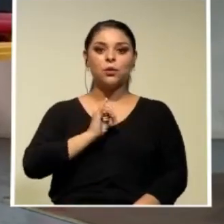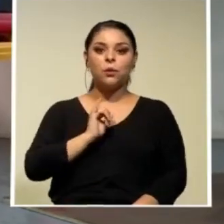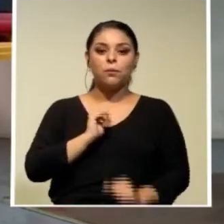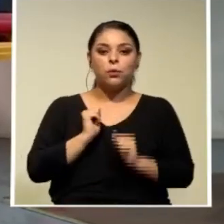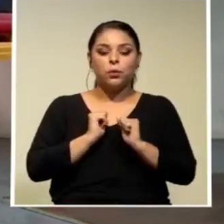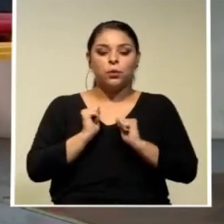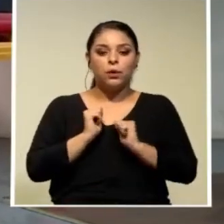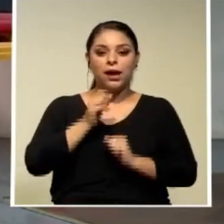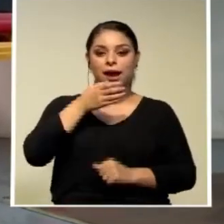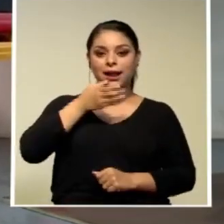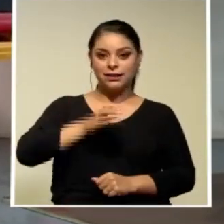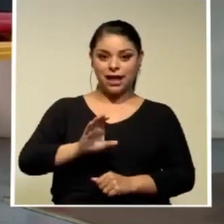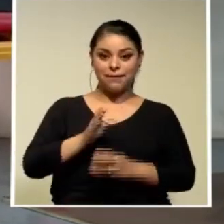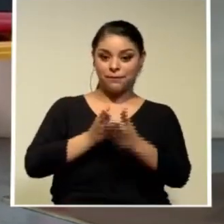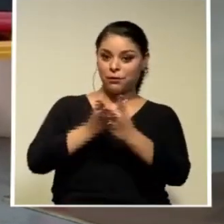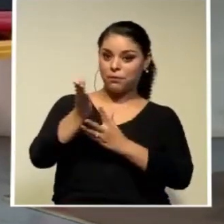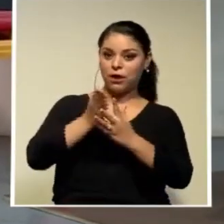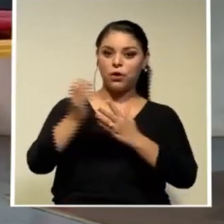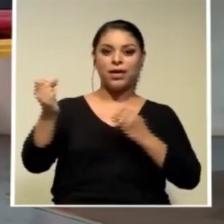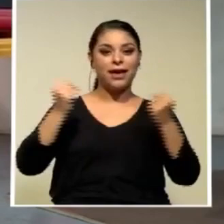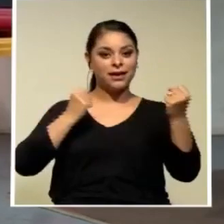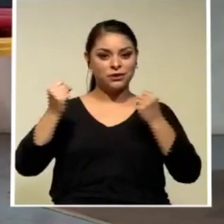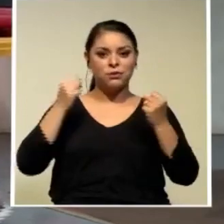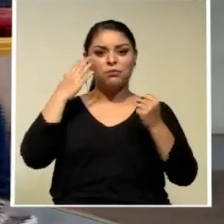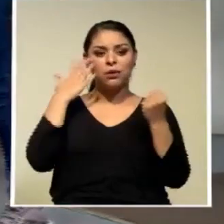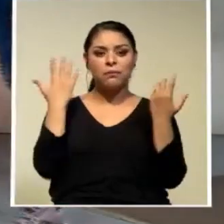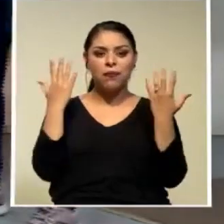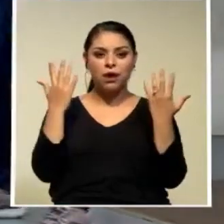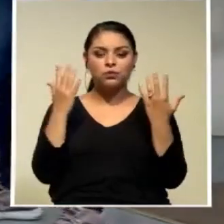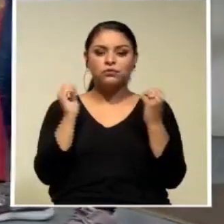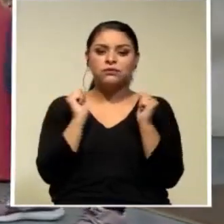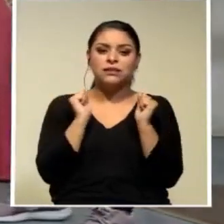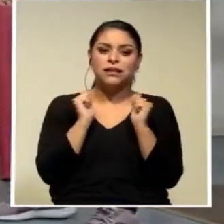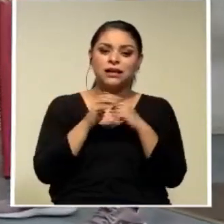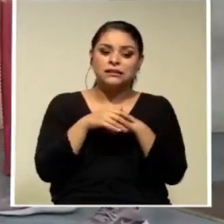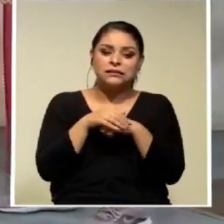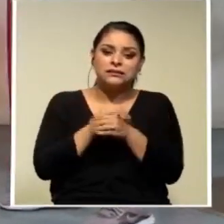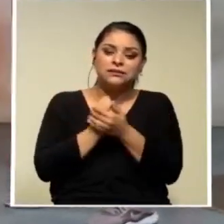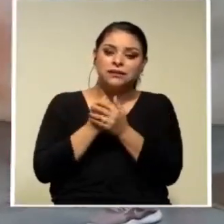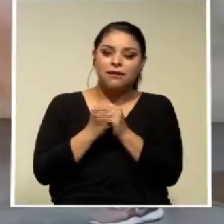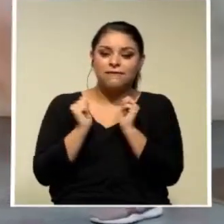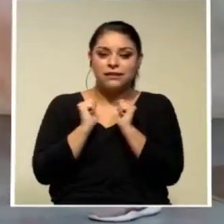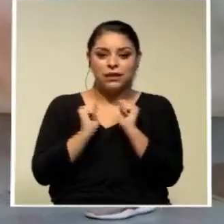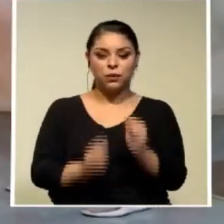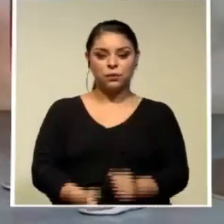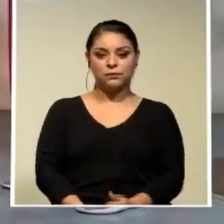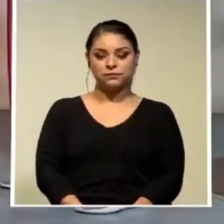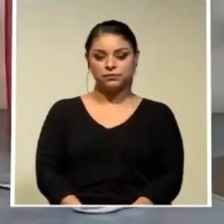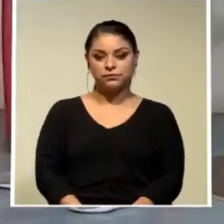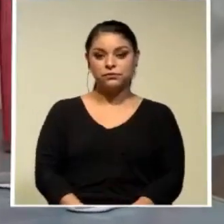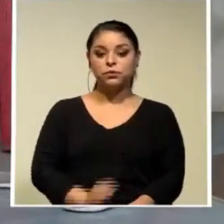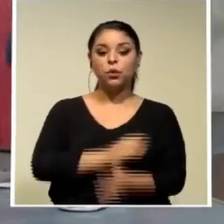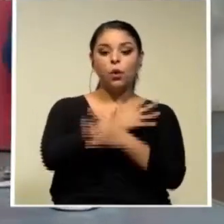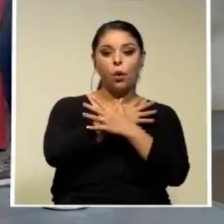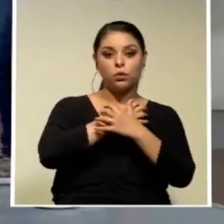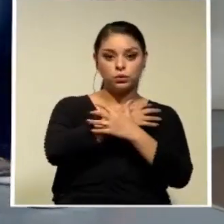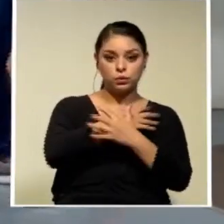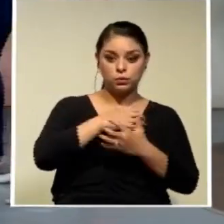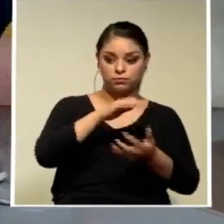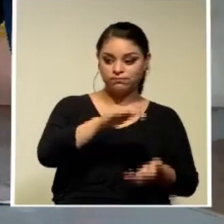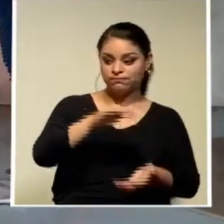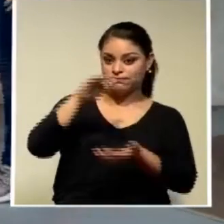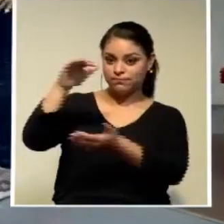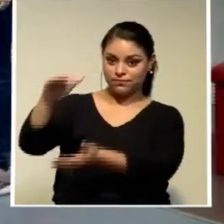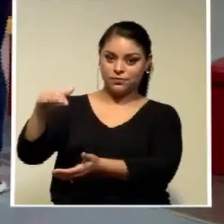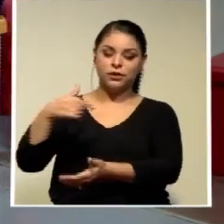través de los ejercicios y todo, porque de verdad mis manos están muy frías. Tienes frío, voy a poner al oso aventuroso por aquí. Voy a contarles a